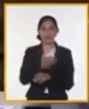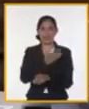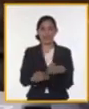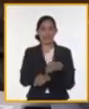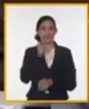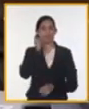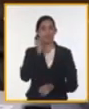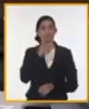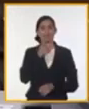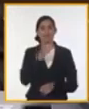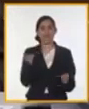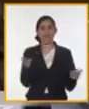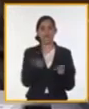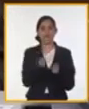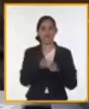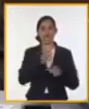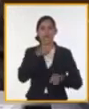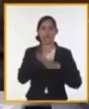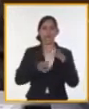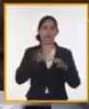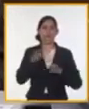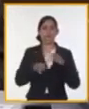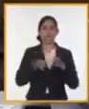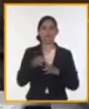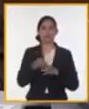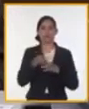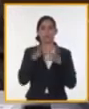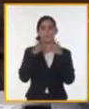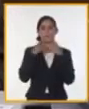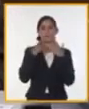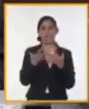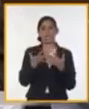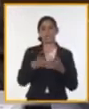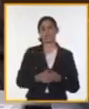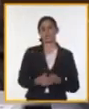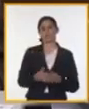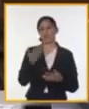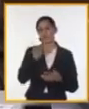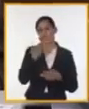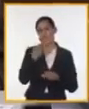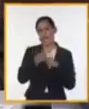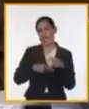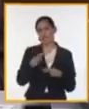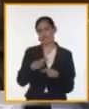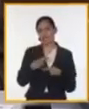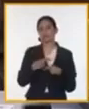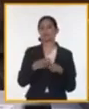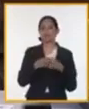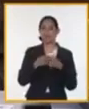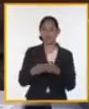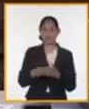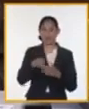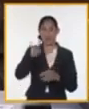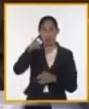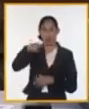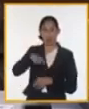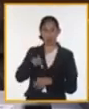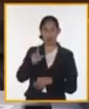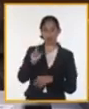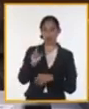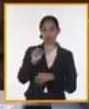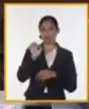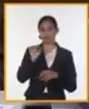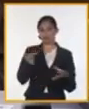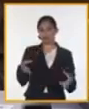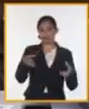que bien detallado, de lo que ha hecho la Unión de Jóvenes Comunistas, y le dedicaron